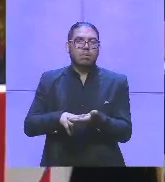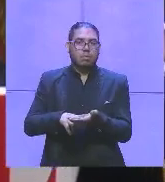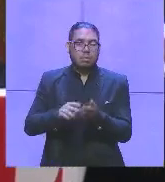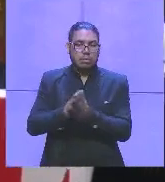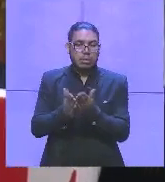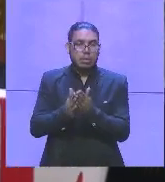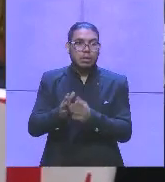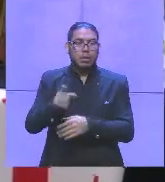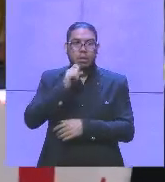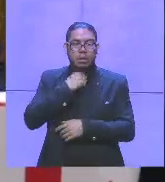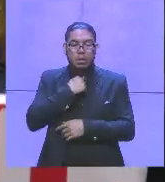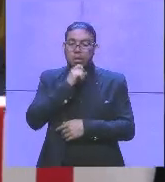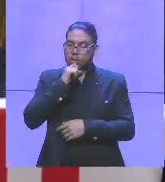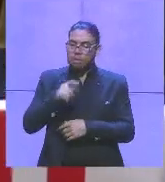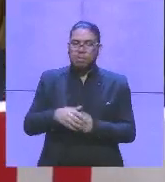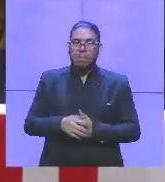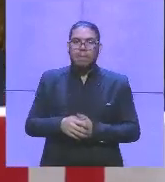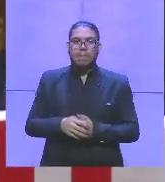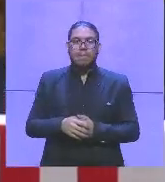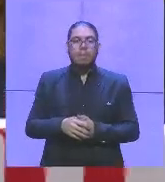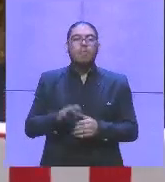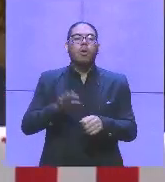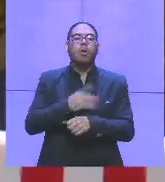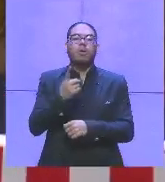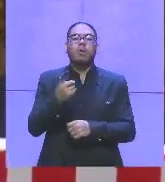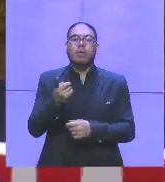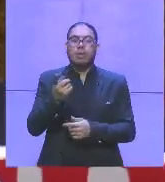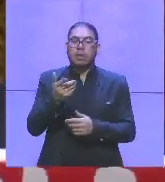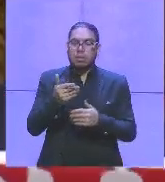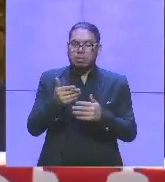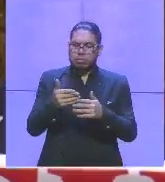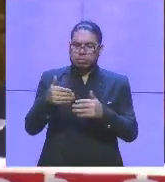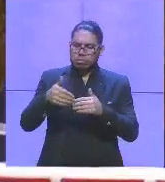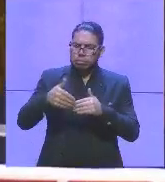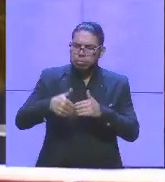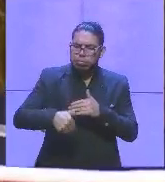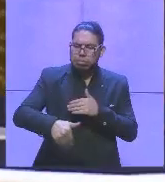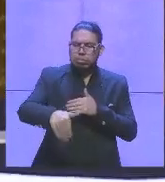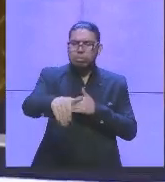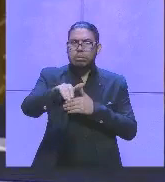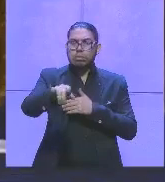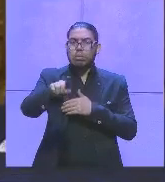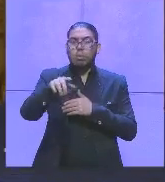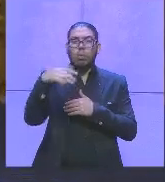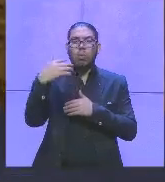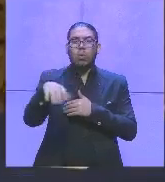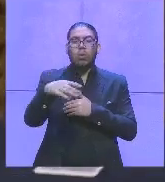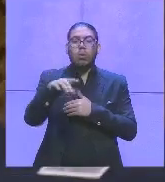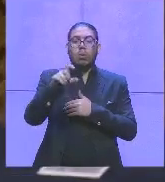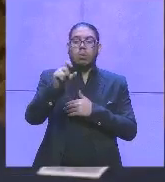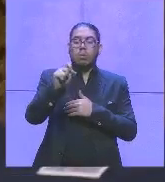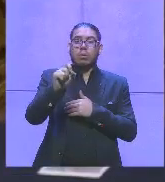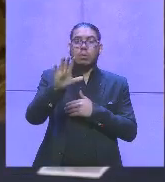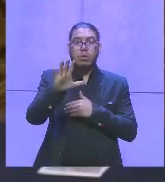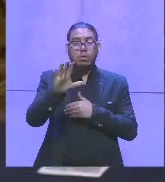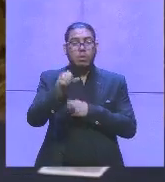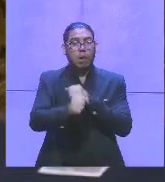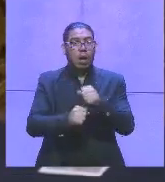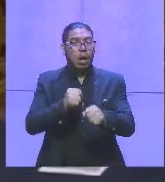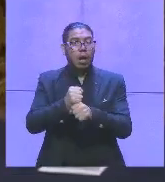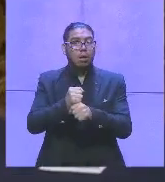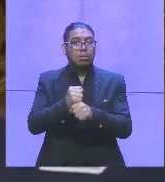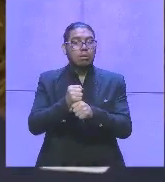con relación a la misma, porque está haciendo un recorrido de 25 años de qué ha abonado desde el